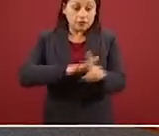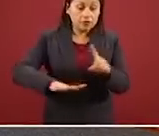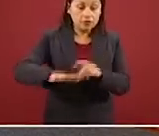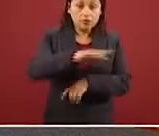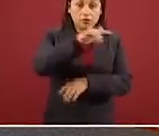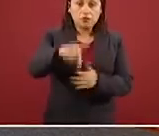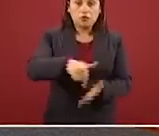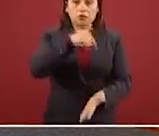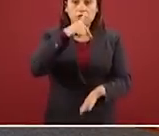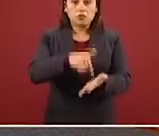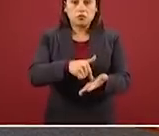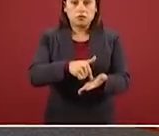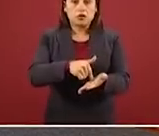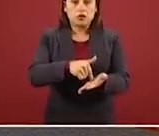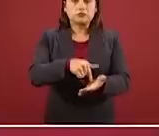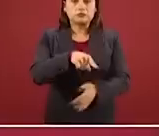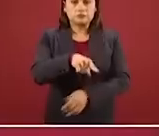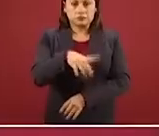que quedaron